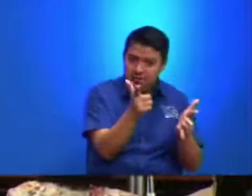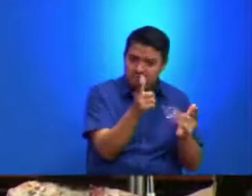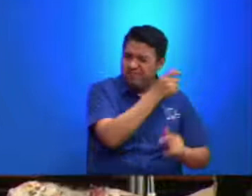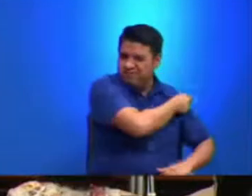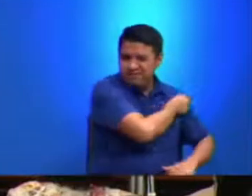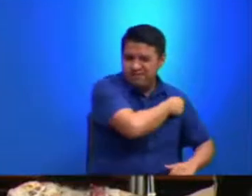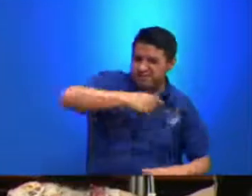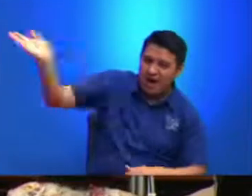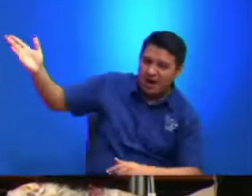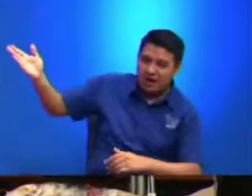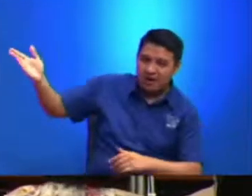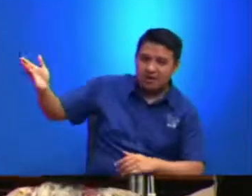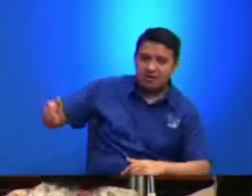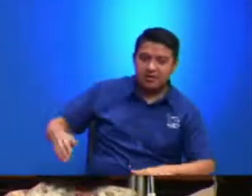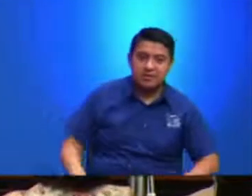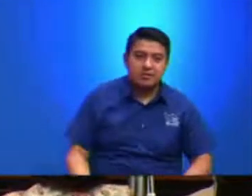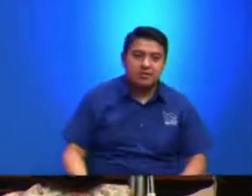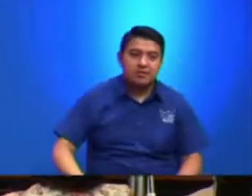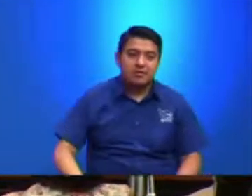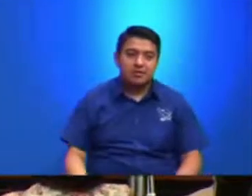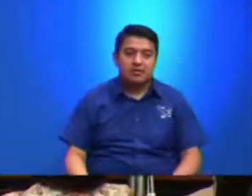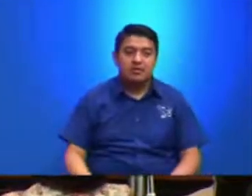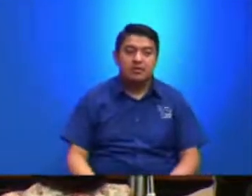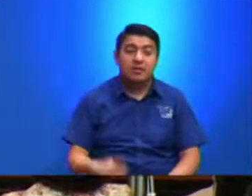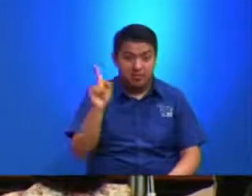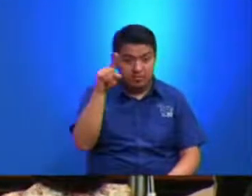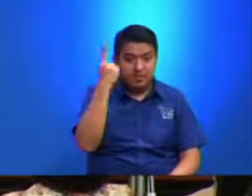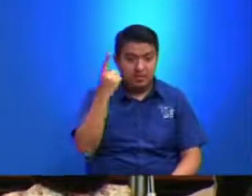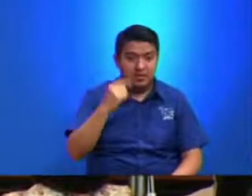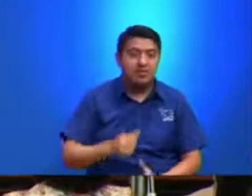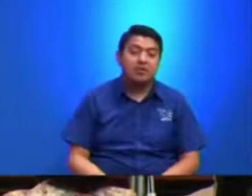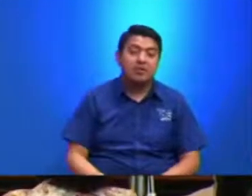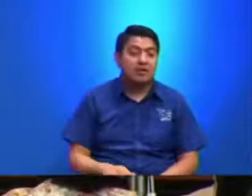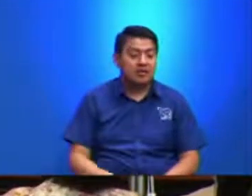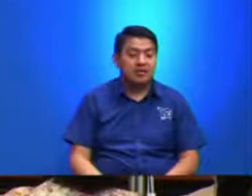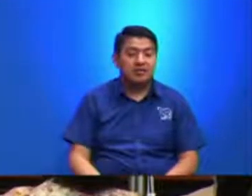tiró. Fue lo primero que tiró con la zurda.